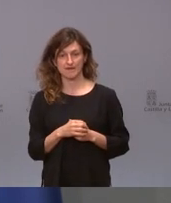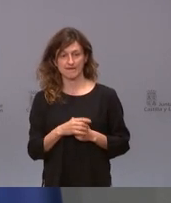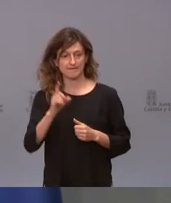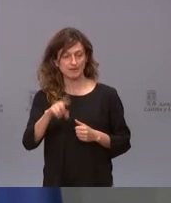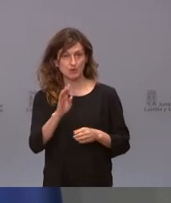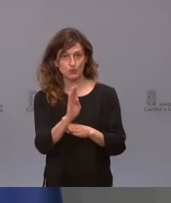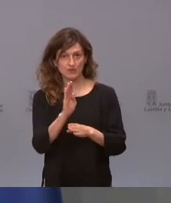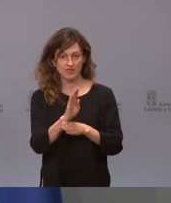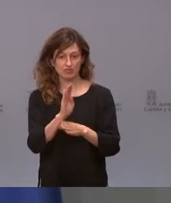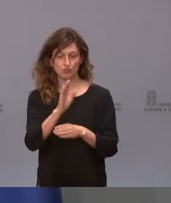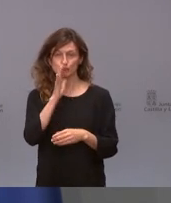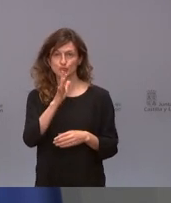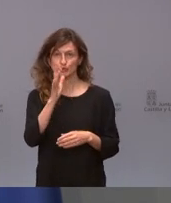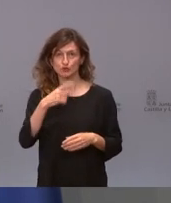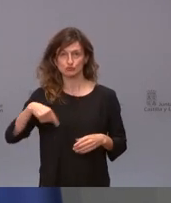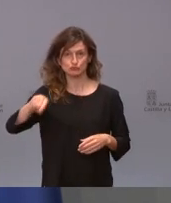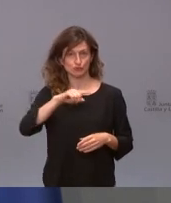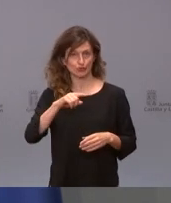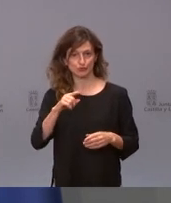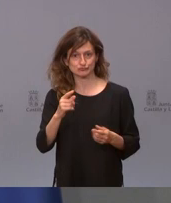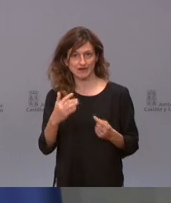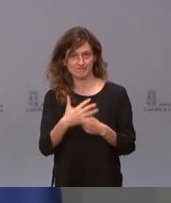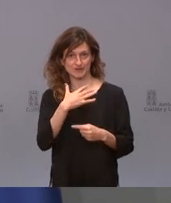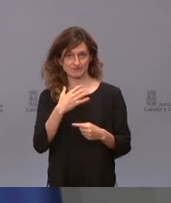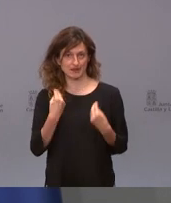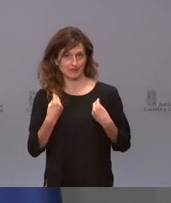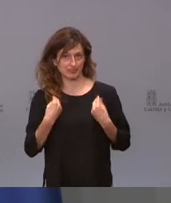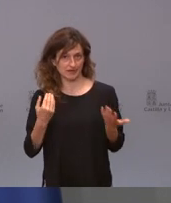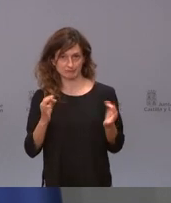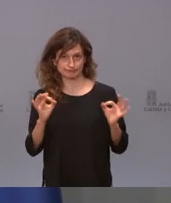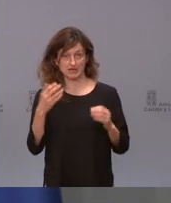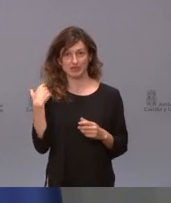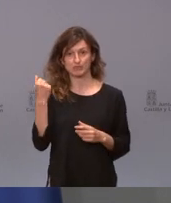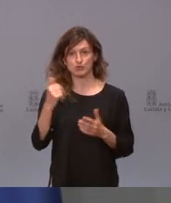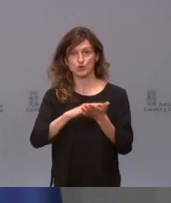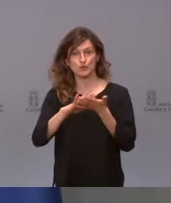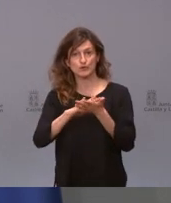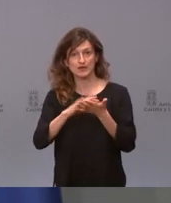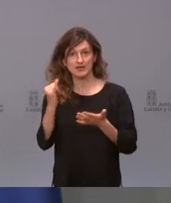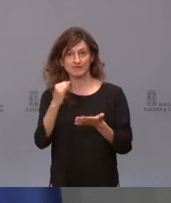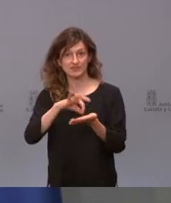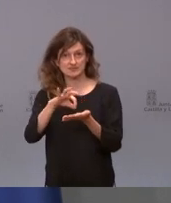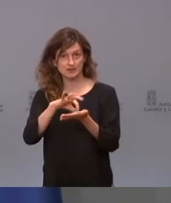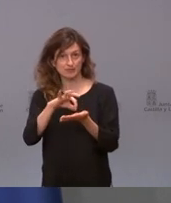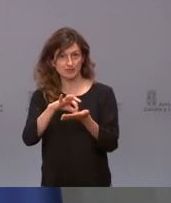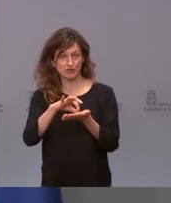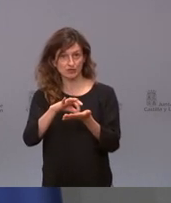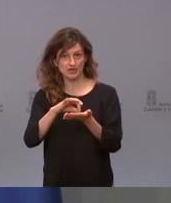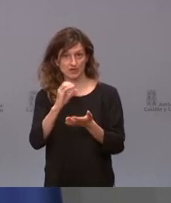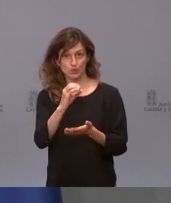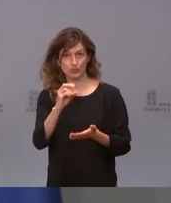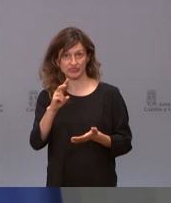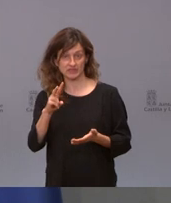porque en ello nos va la vida y además es que nos va la vida hace poco yo hablaba con un jefe de servicio de cuidados intensivos